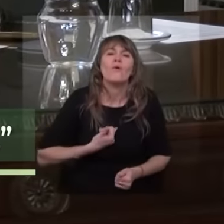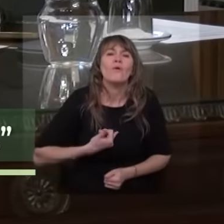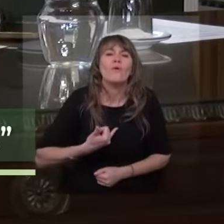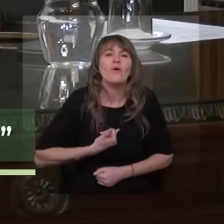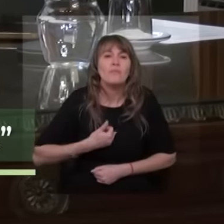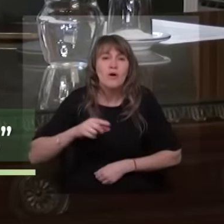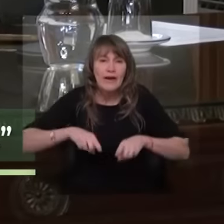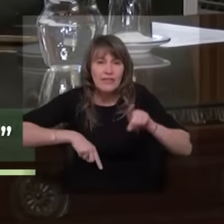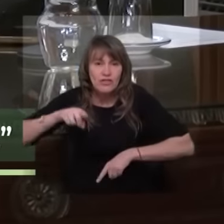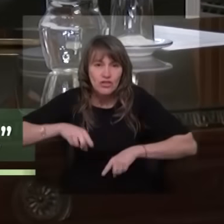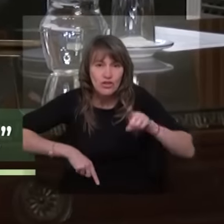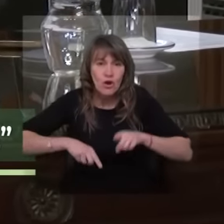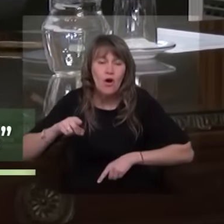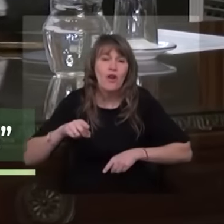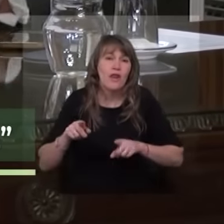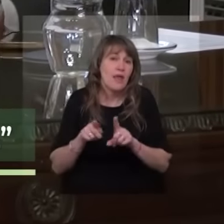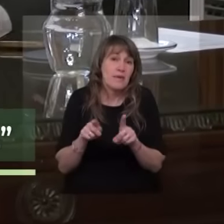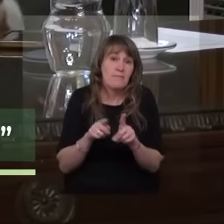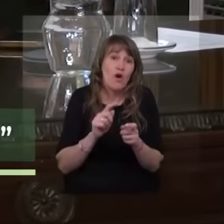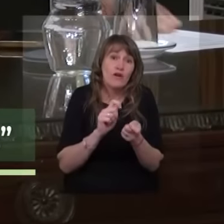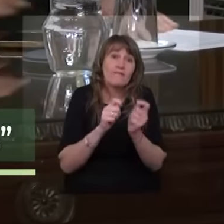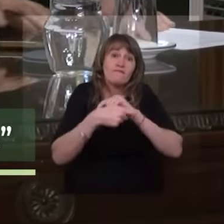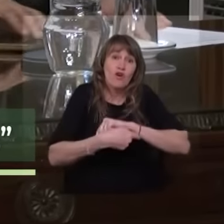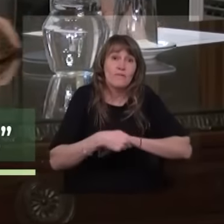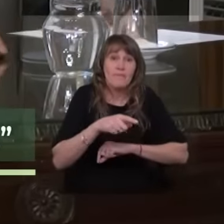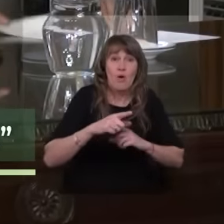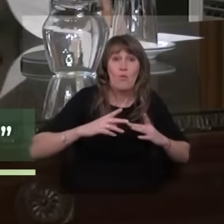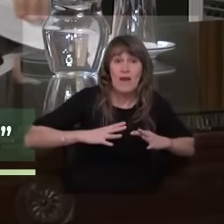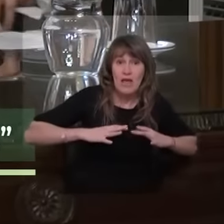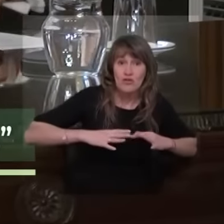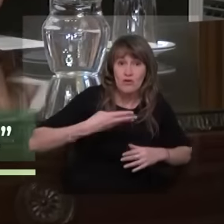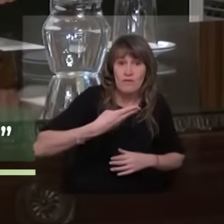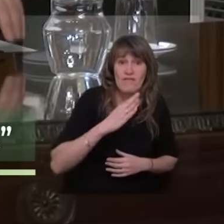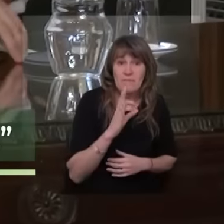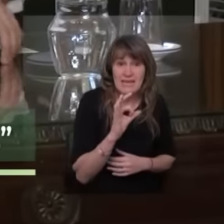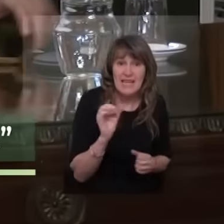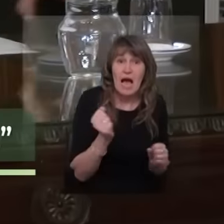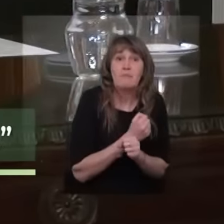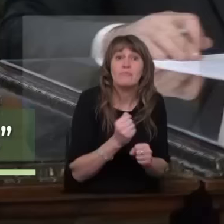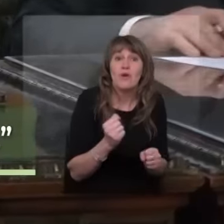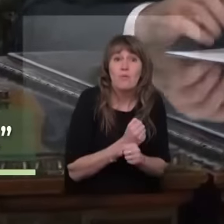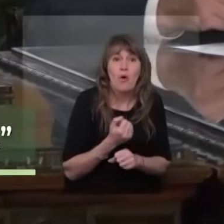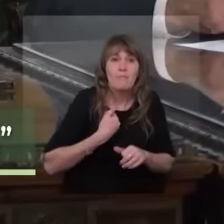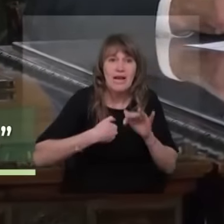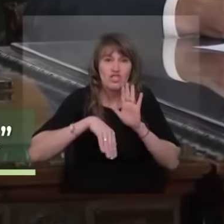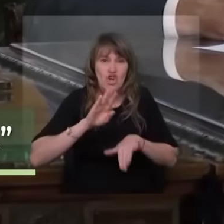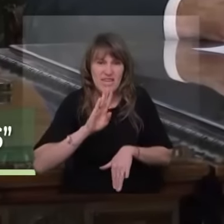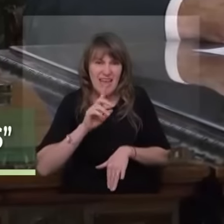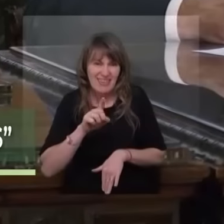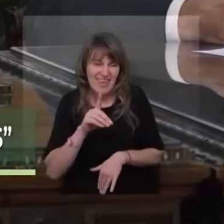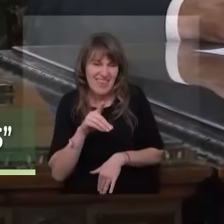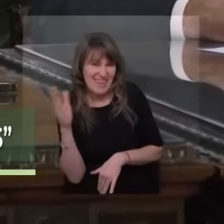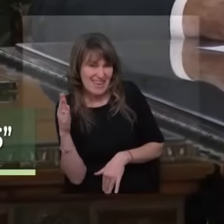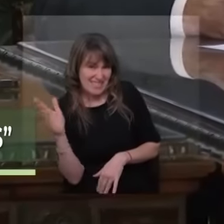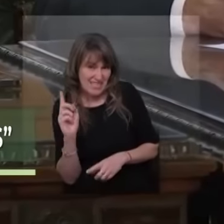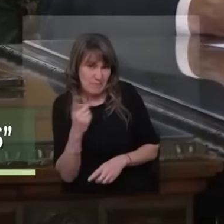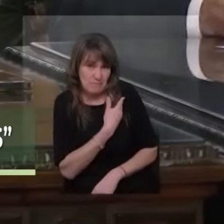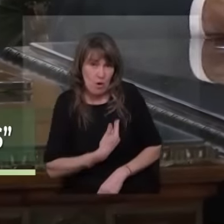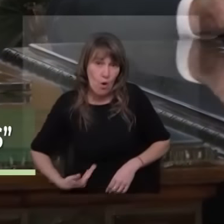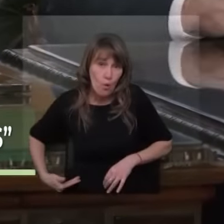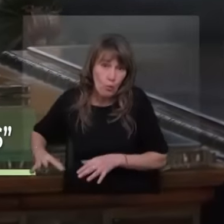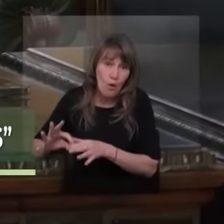el país es la que se expresó en la reforma jubilatoria que se aprobó con la mayoría de la coalición de derecha y bueno este acuerdo esta